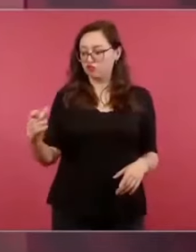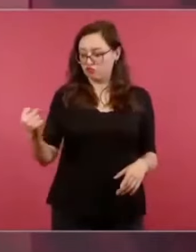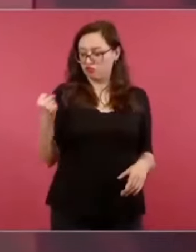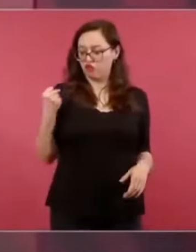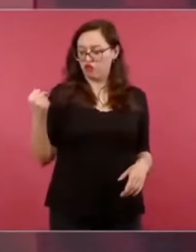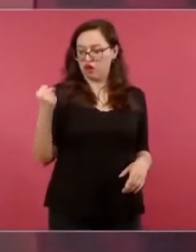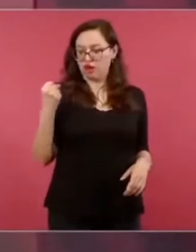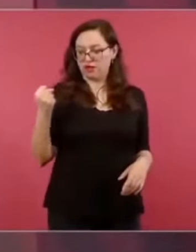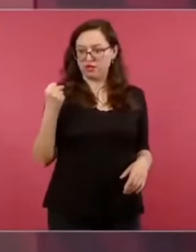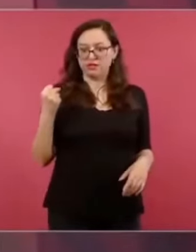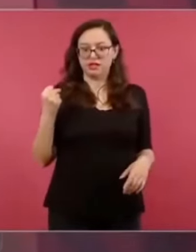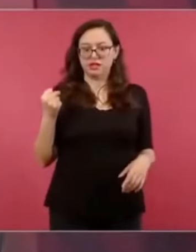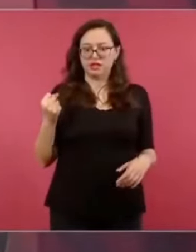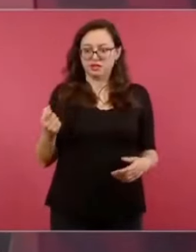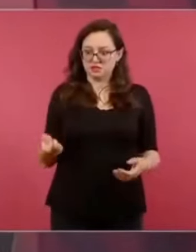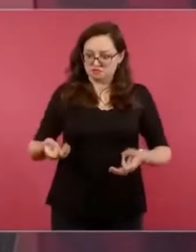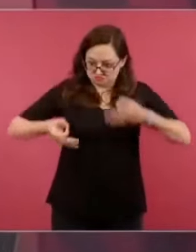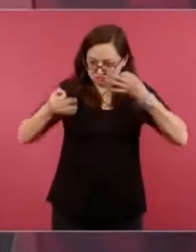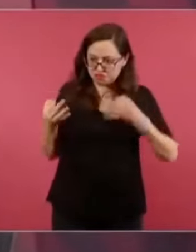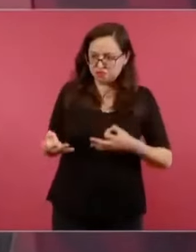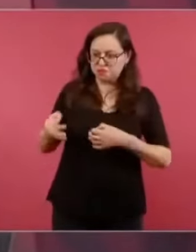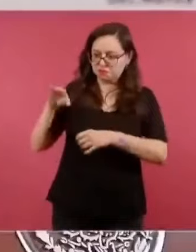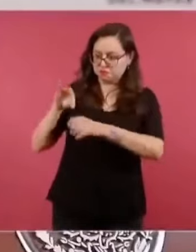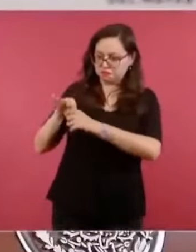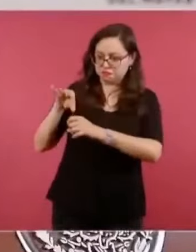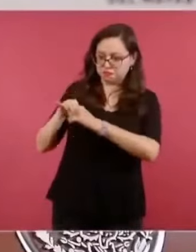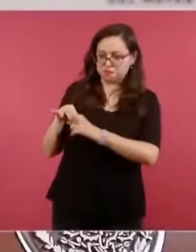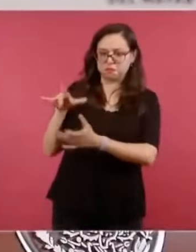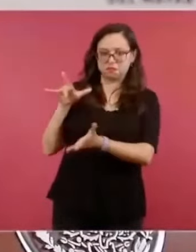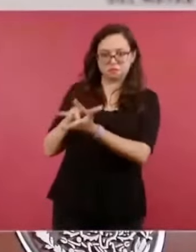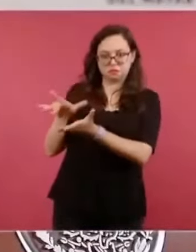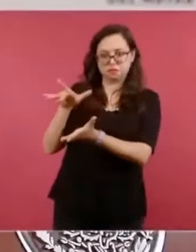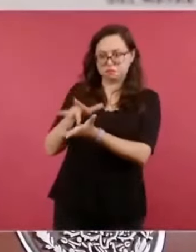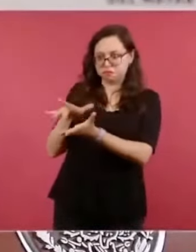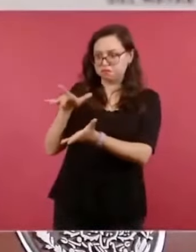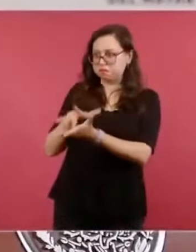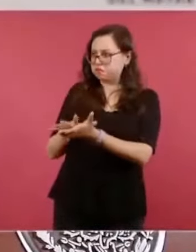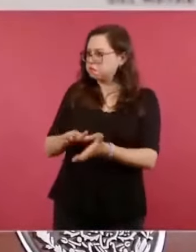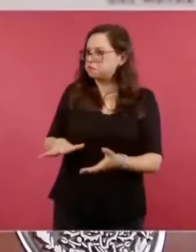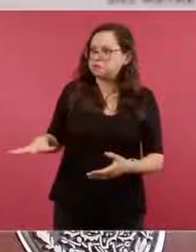porque si hay un gobernante que tiene apoyo del pueblo,